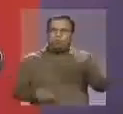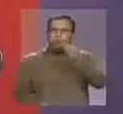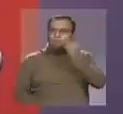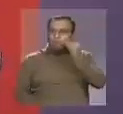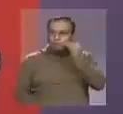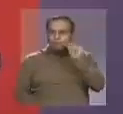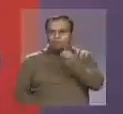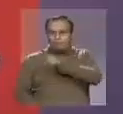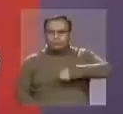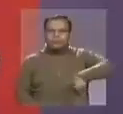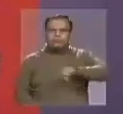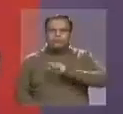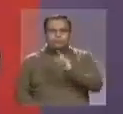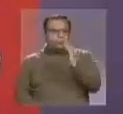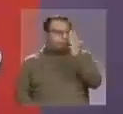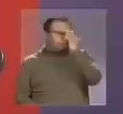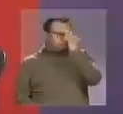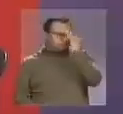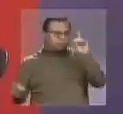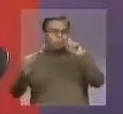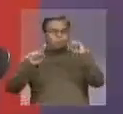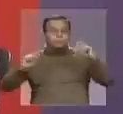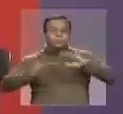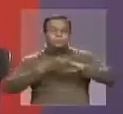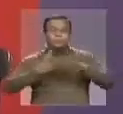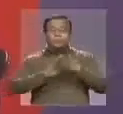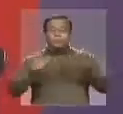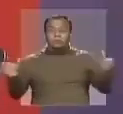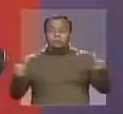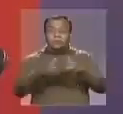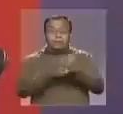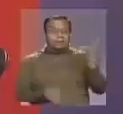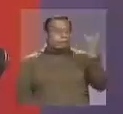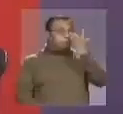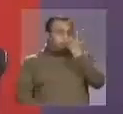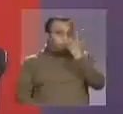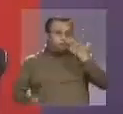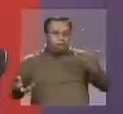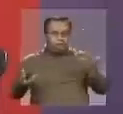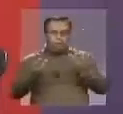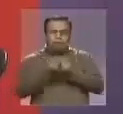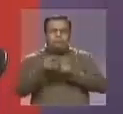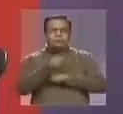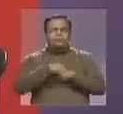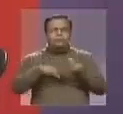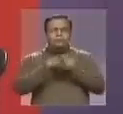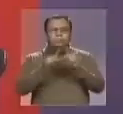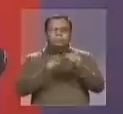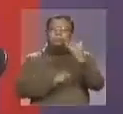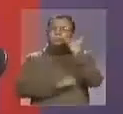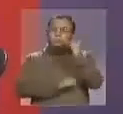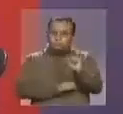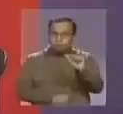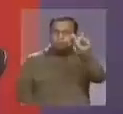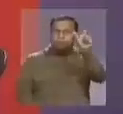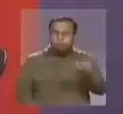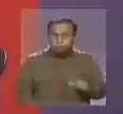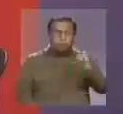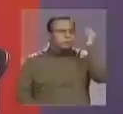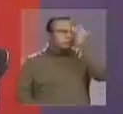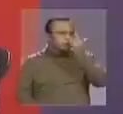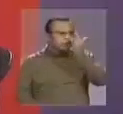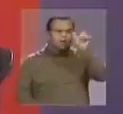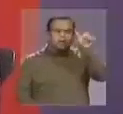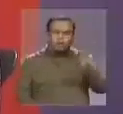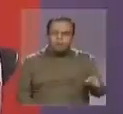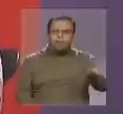hogares. Si bien dentro de la comunidad negra afrocolombiana raizal y palenquera, la mujer negra cumple